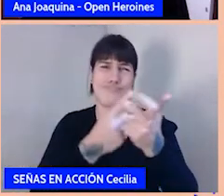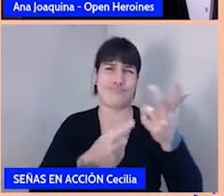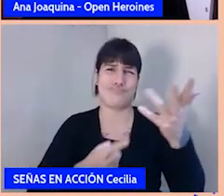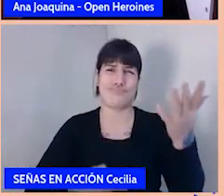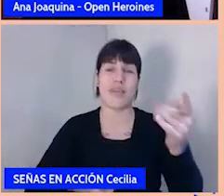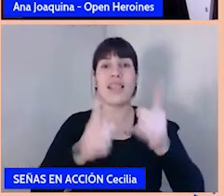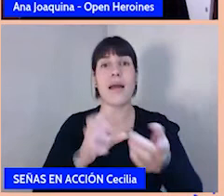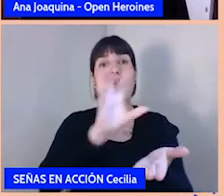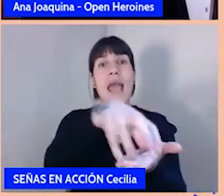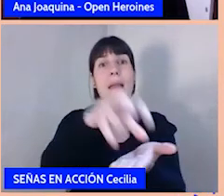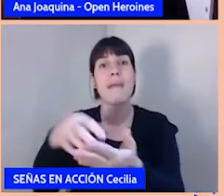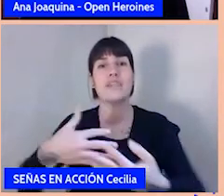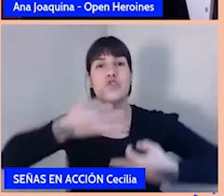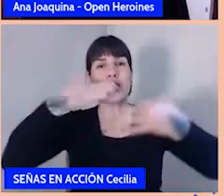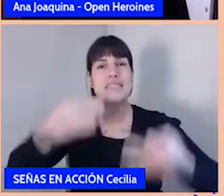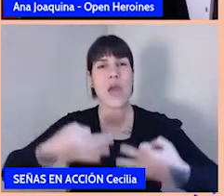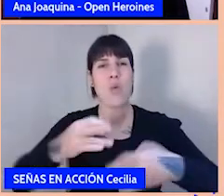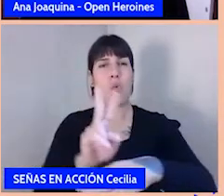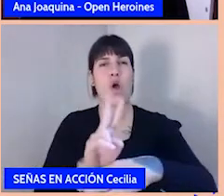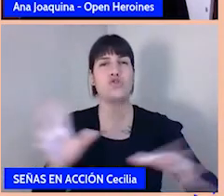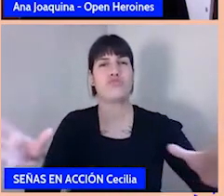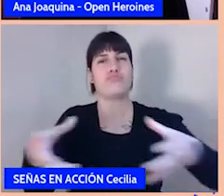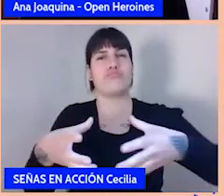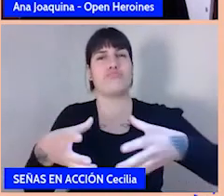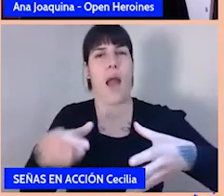seguros, donde